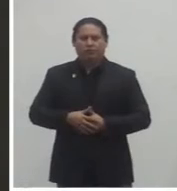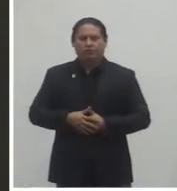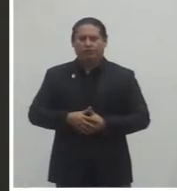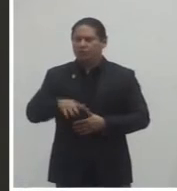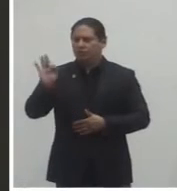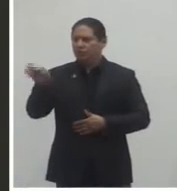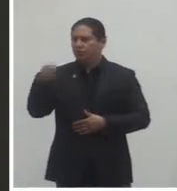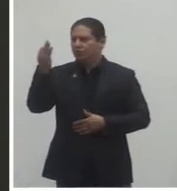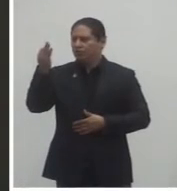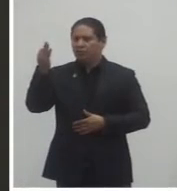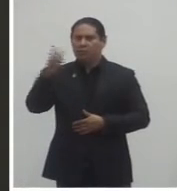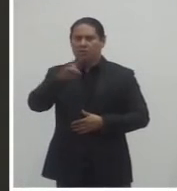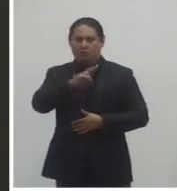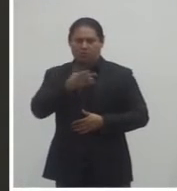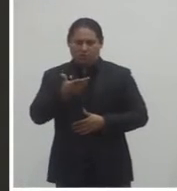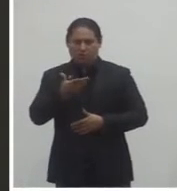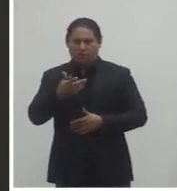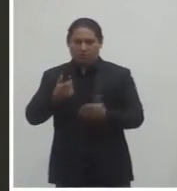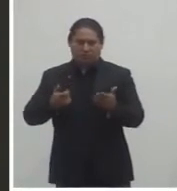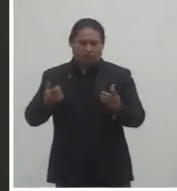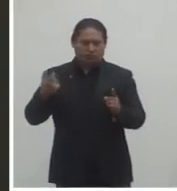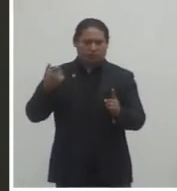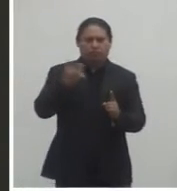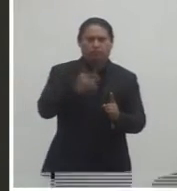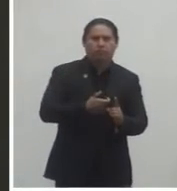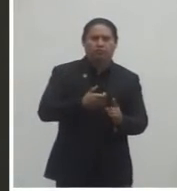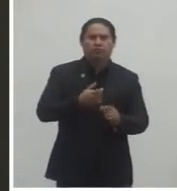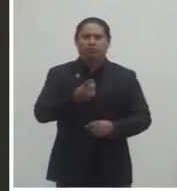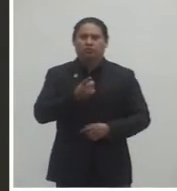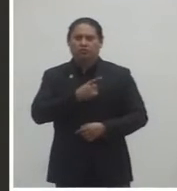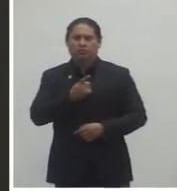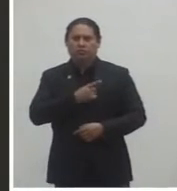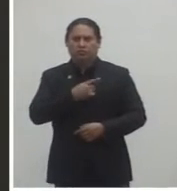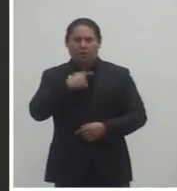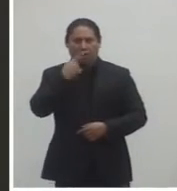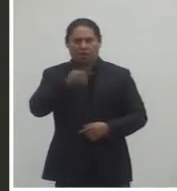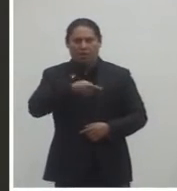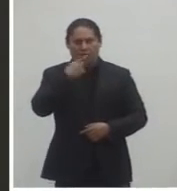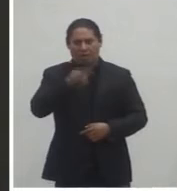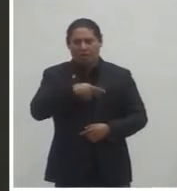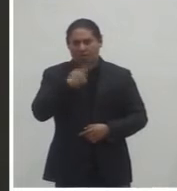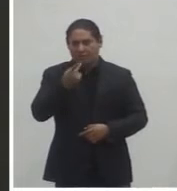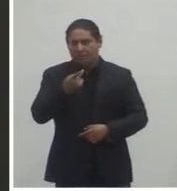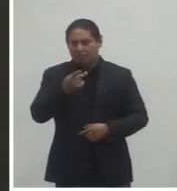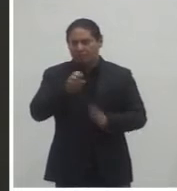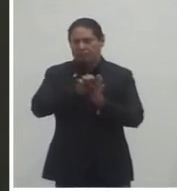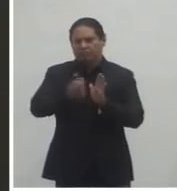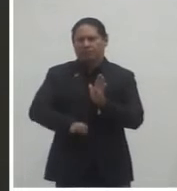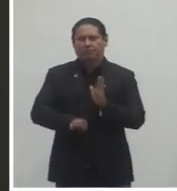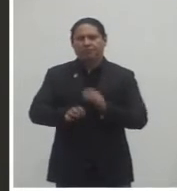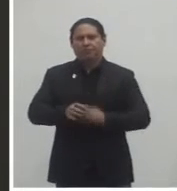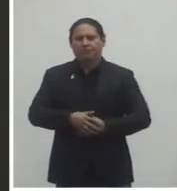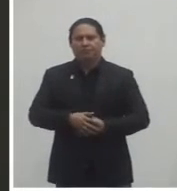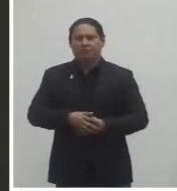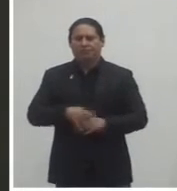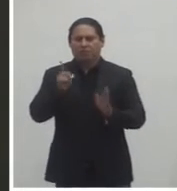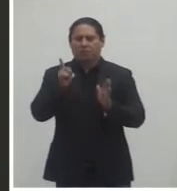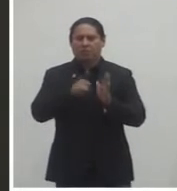Federación recibíamos recursos, a veces solamente testimoniales, Por ejemplo,